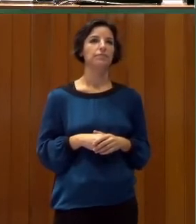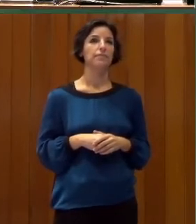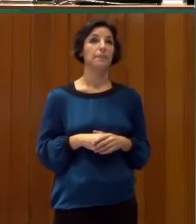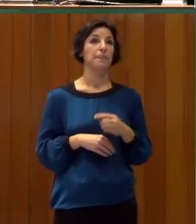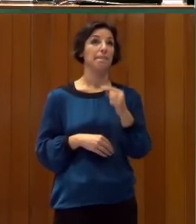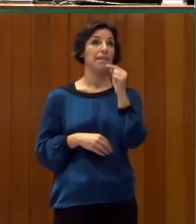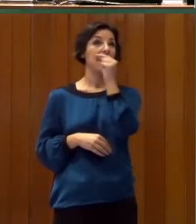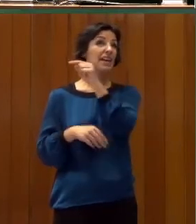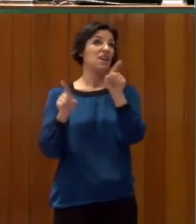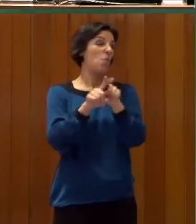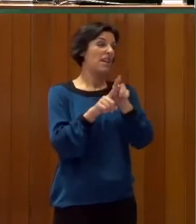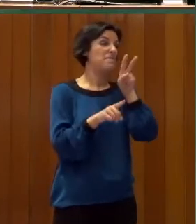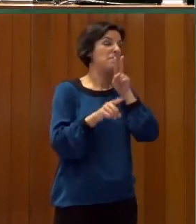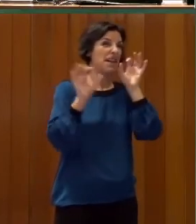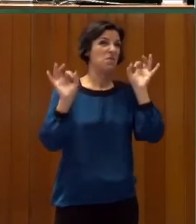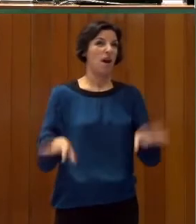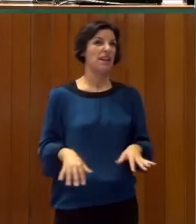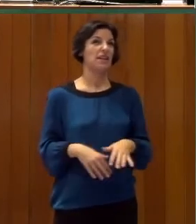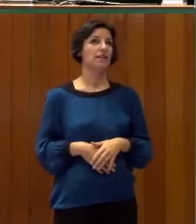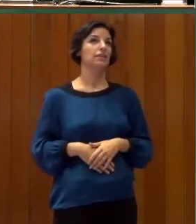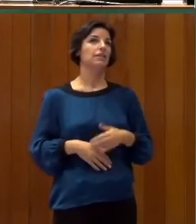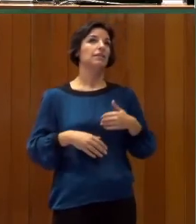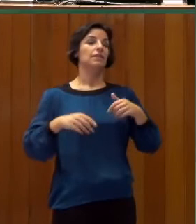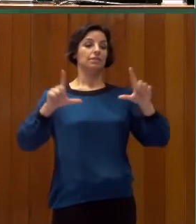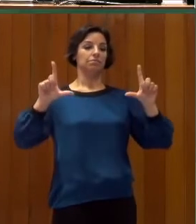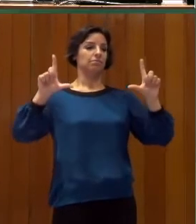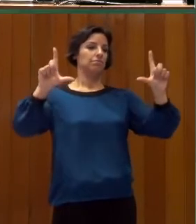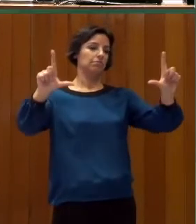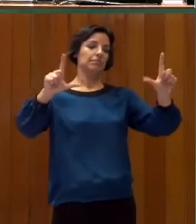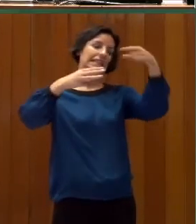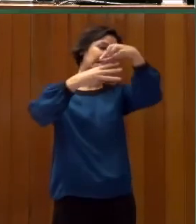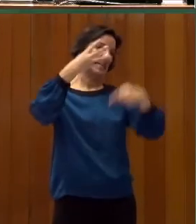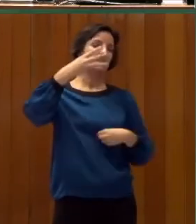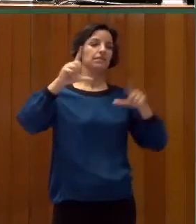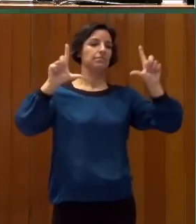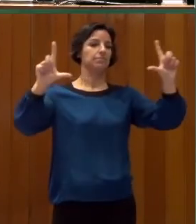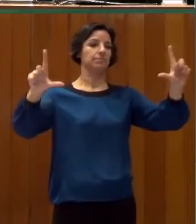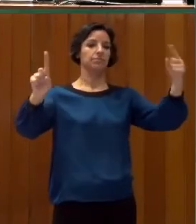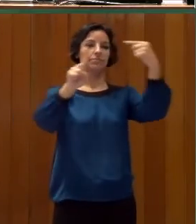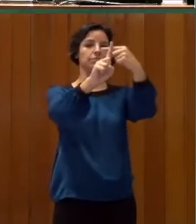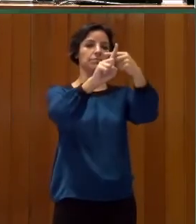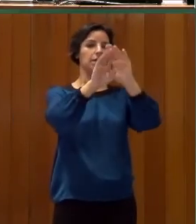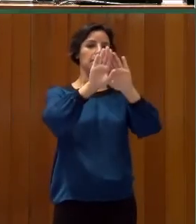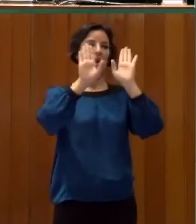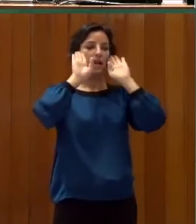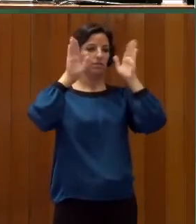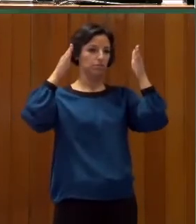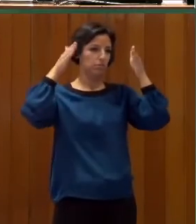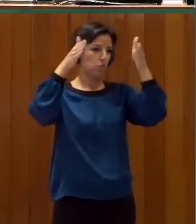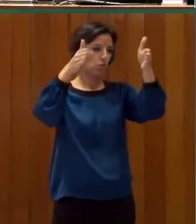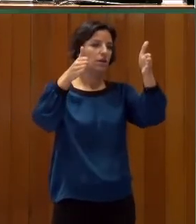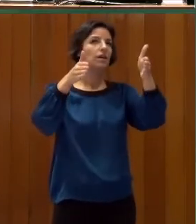Aquí, como en el Stroop verbal, también hay 3 partes. En la primera parte se presentan como